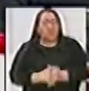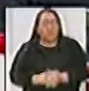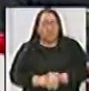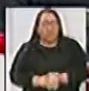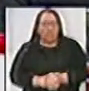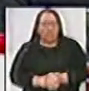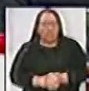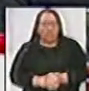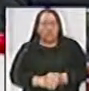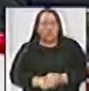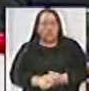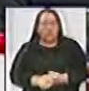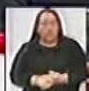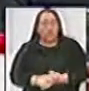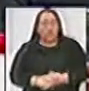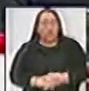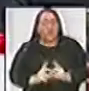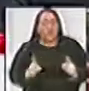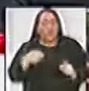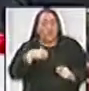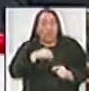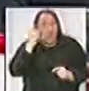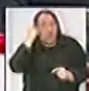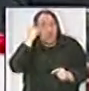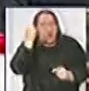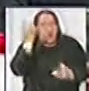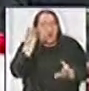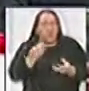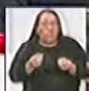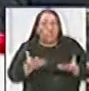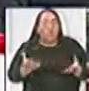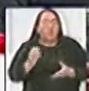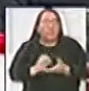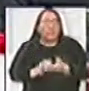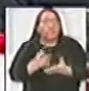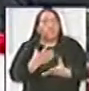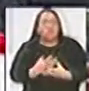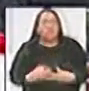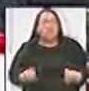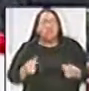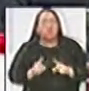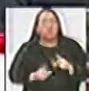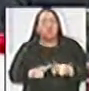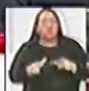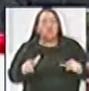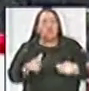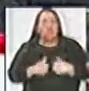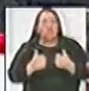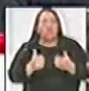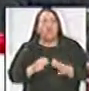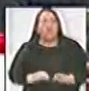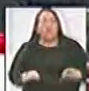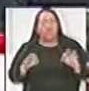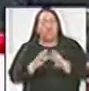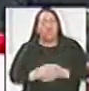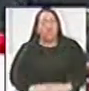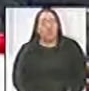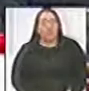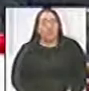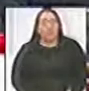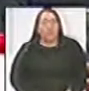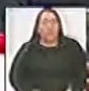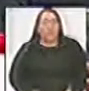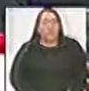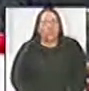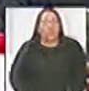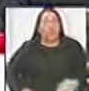no son secundarios. Pensar en la manera en la que volvemos más amables los espacios de vida es un elemento fundamental. Yo solo